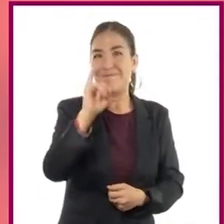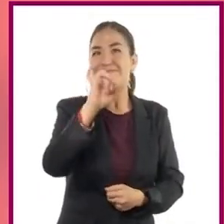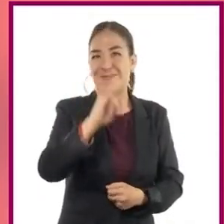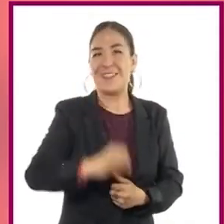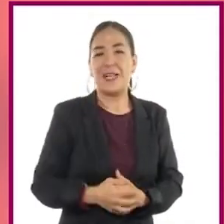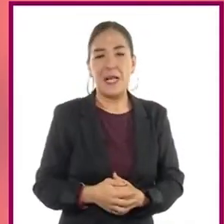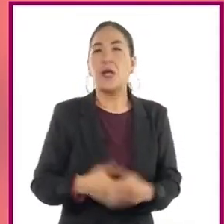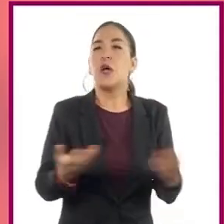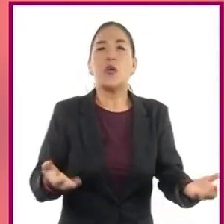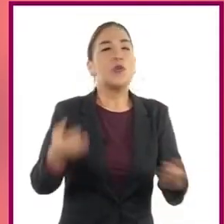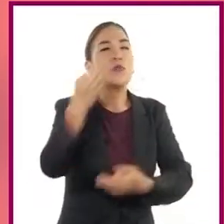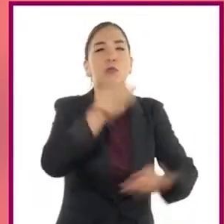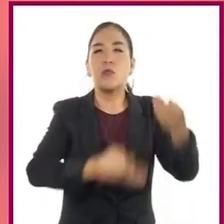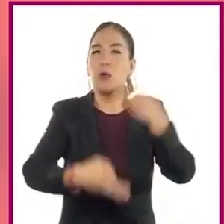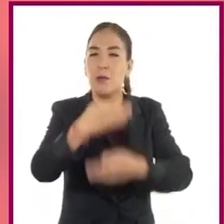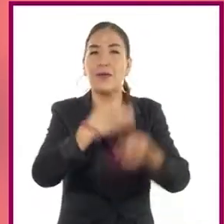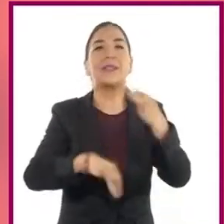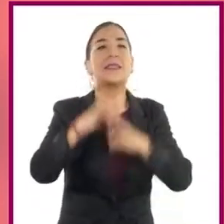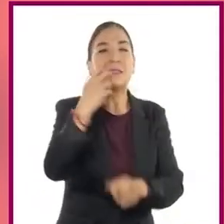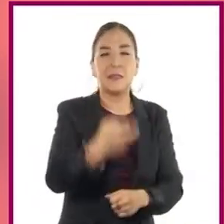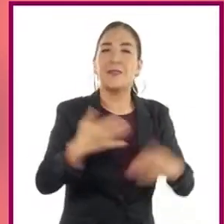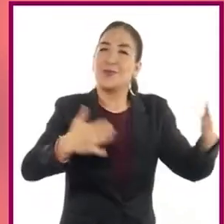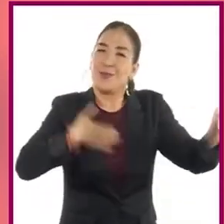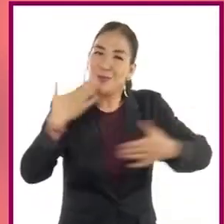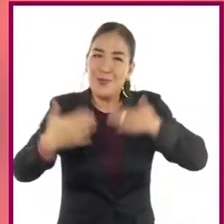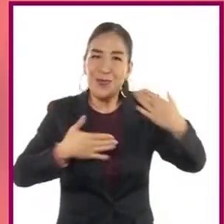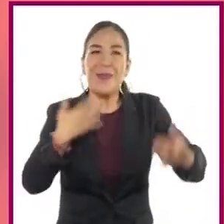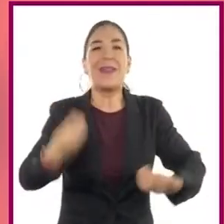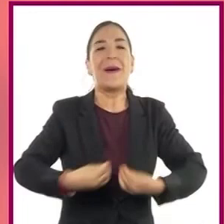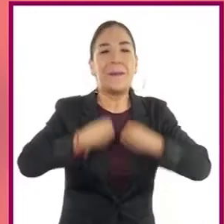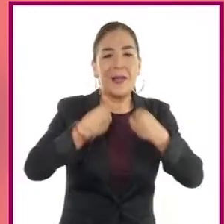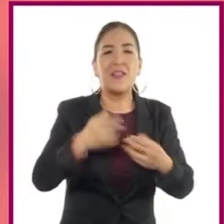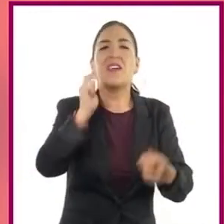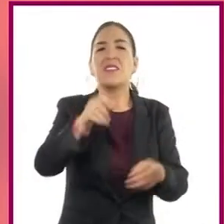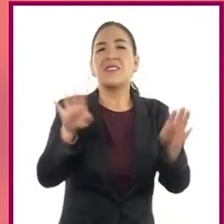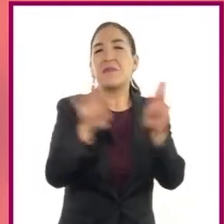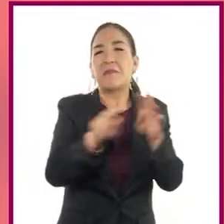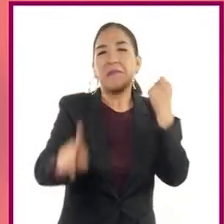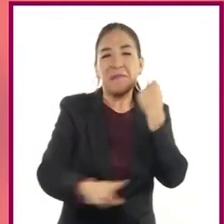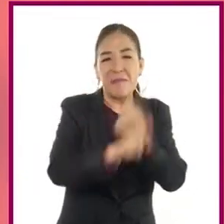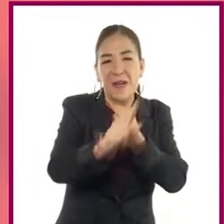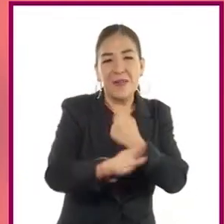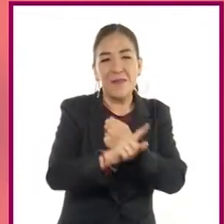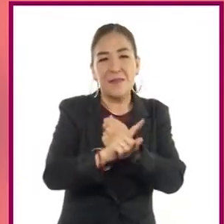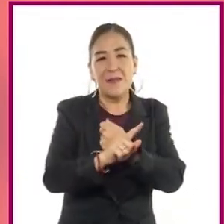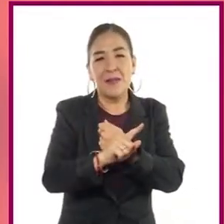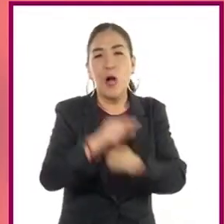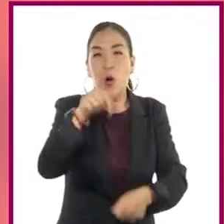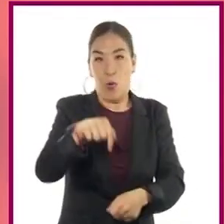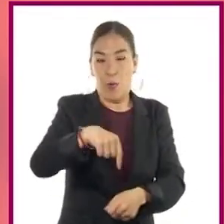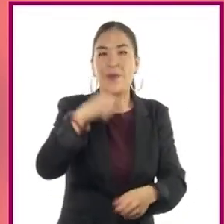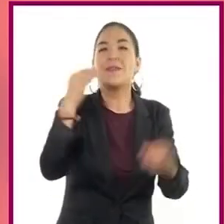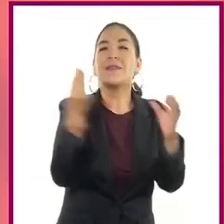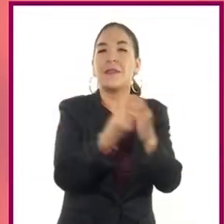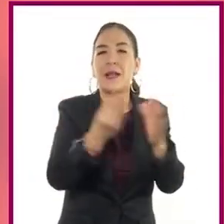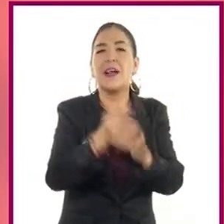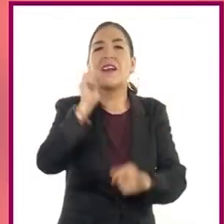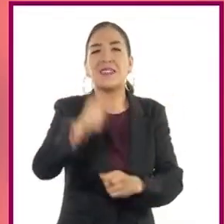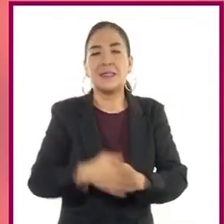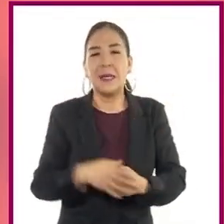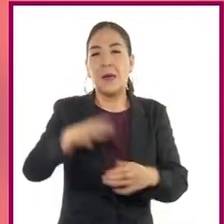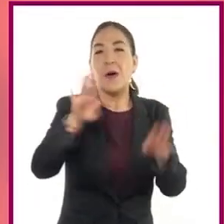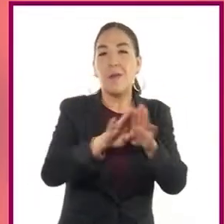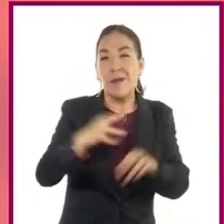Así exactamente se disfruta la vida. Dejemos a un lado, en esta sesión, nuestro ser